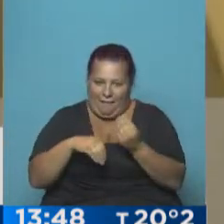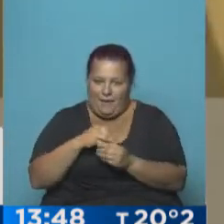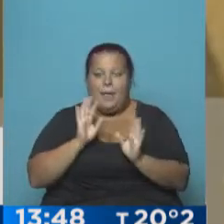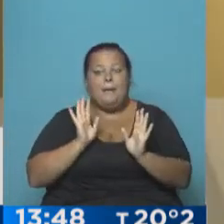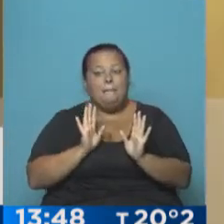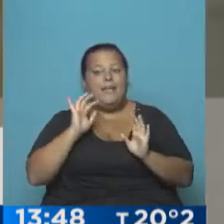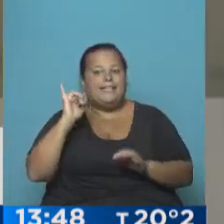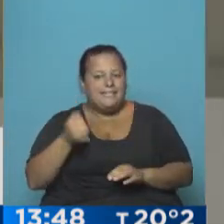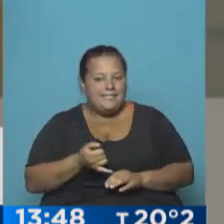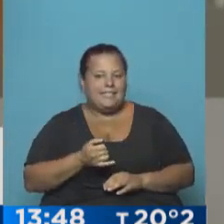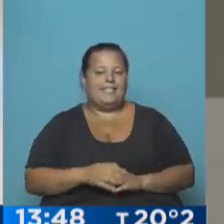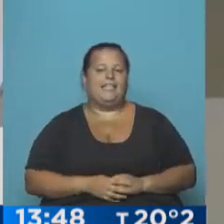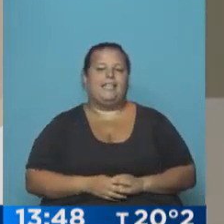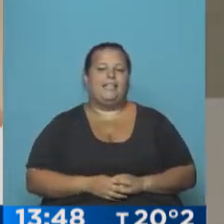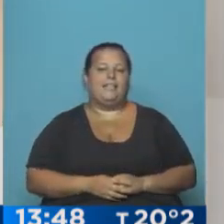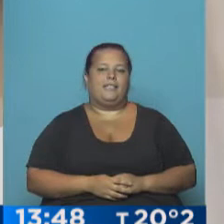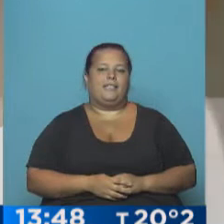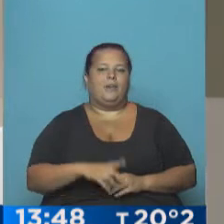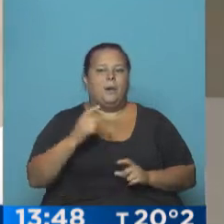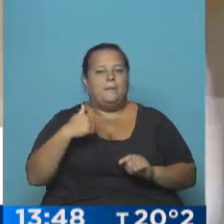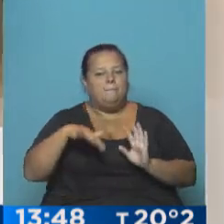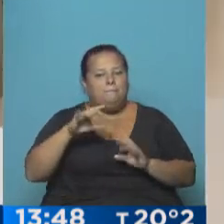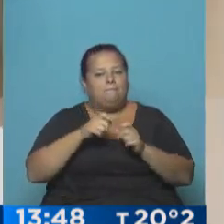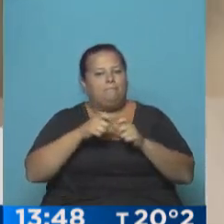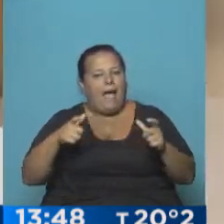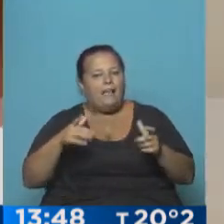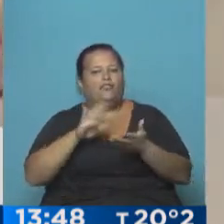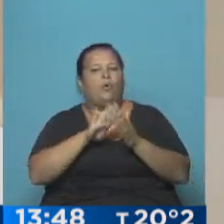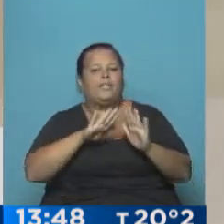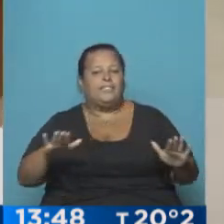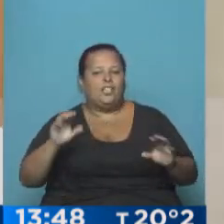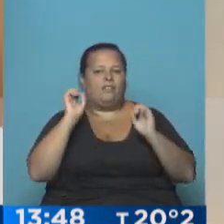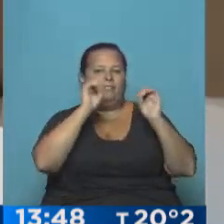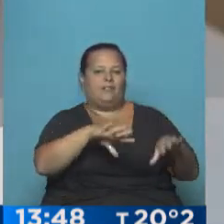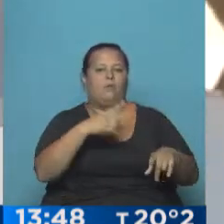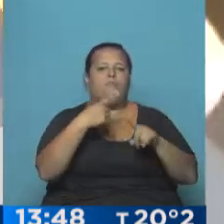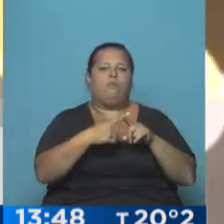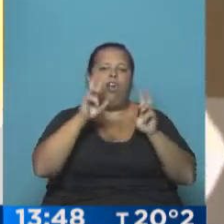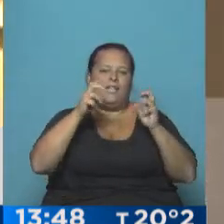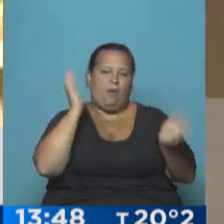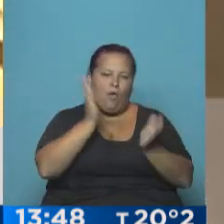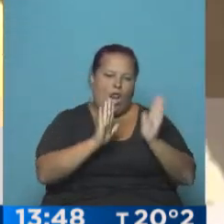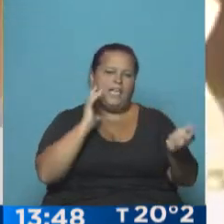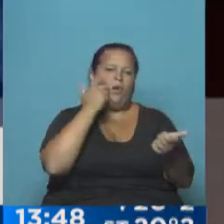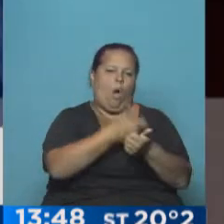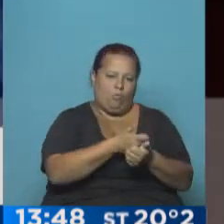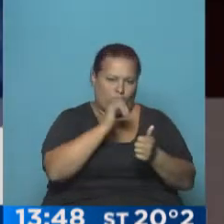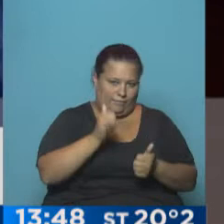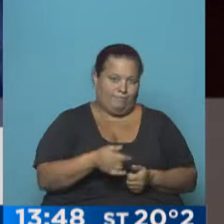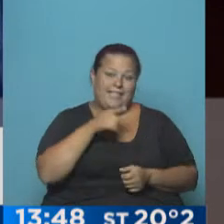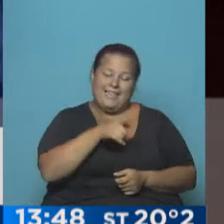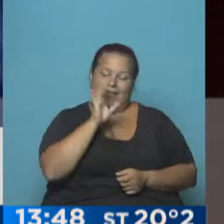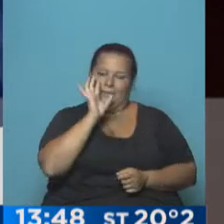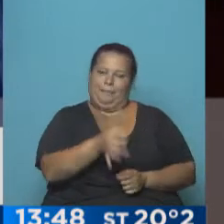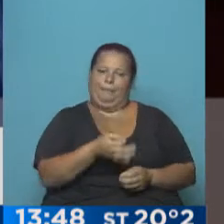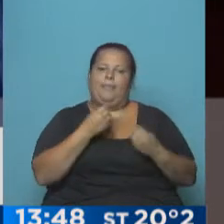hay un leve aumento de niños institucionalizados por temas de violencia o de abuso sexual. Y esto se